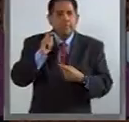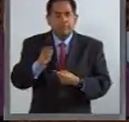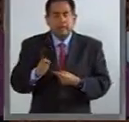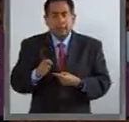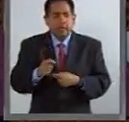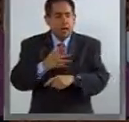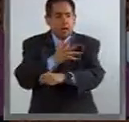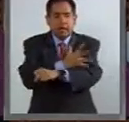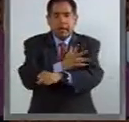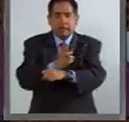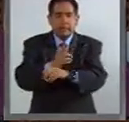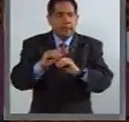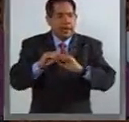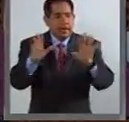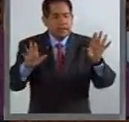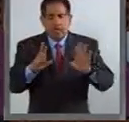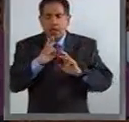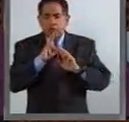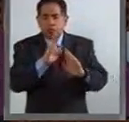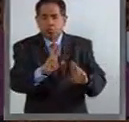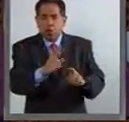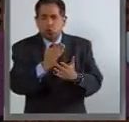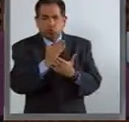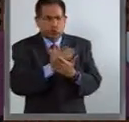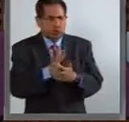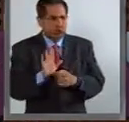de transparencia y rendición de cuentas.